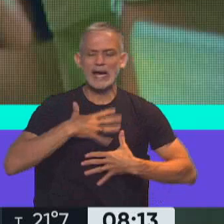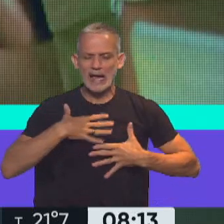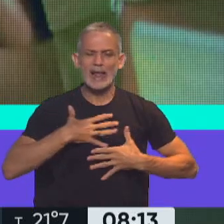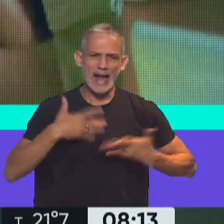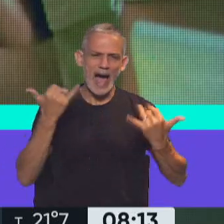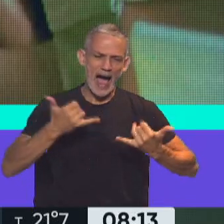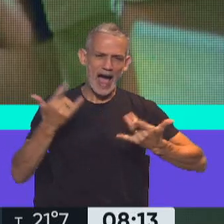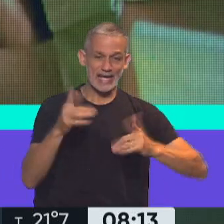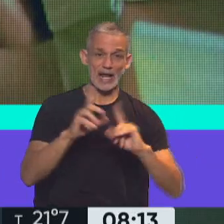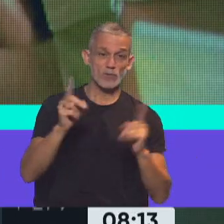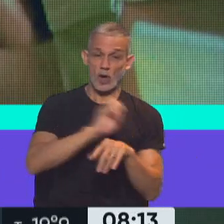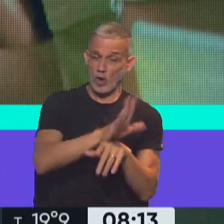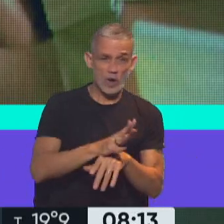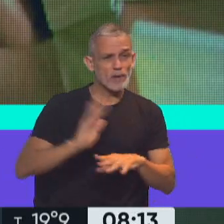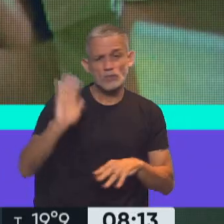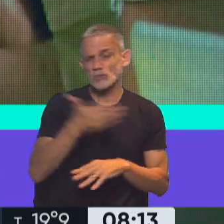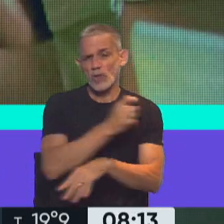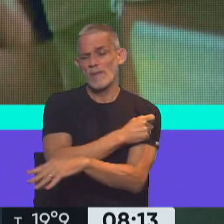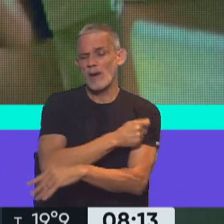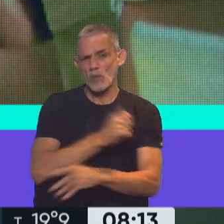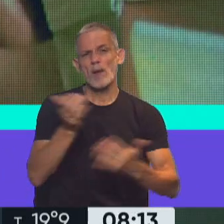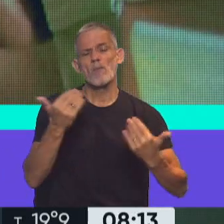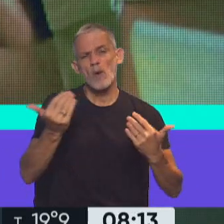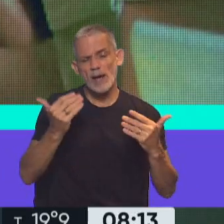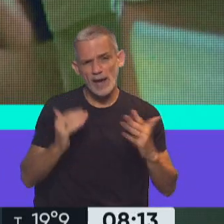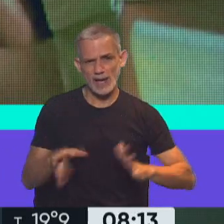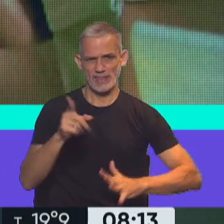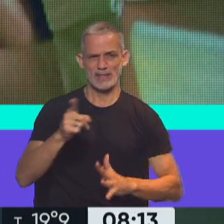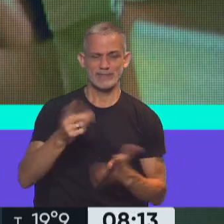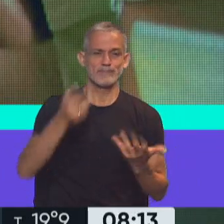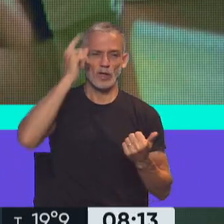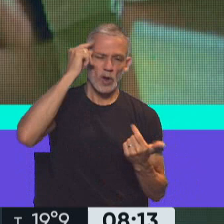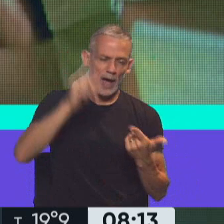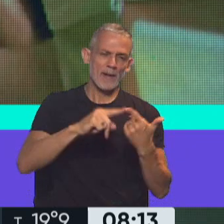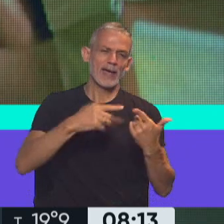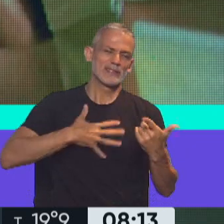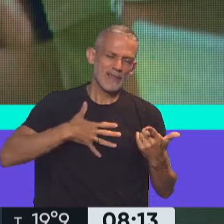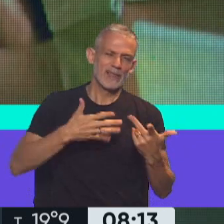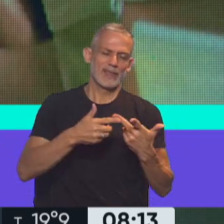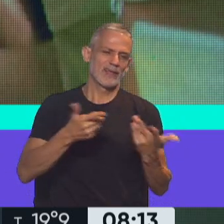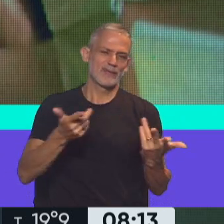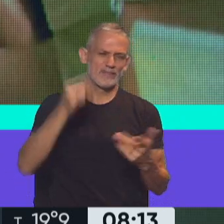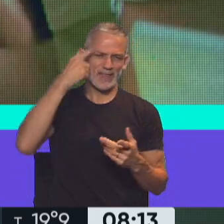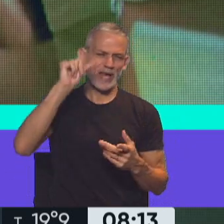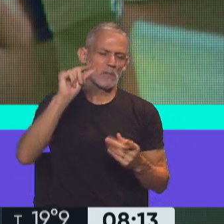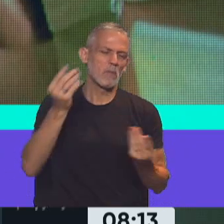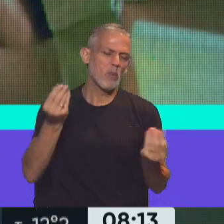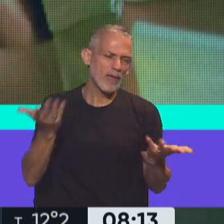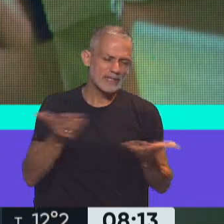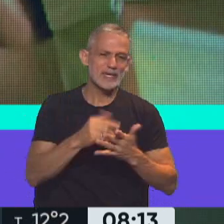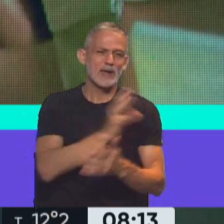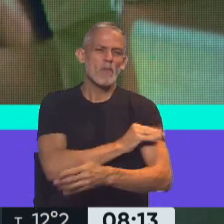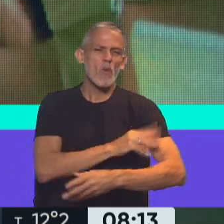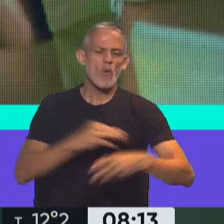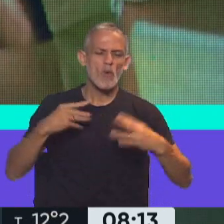solamente las que son contra el coronavirus todo el resto de las vacunas tienen estos efectos adversos leves que van desde un leve dolor de cabeza dolor muscular